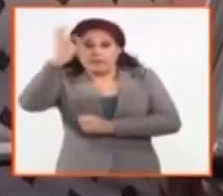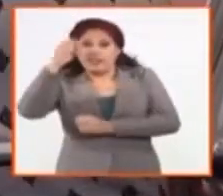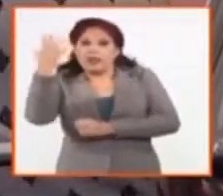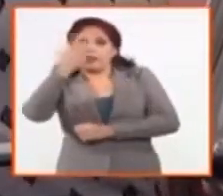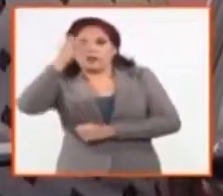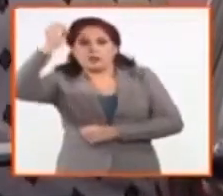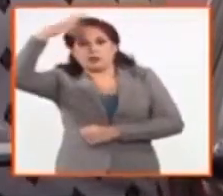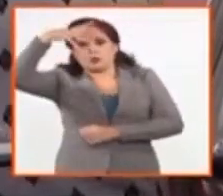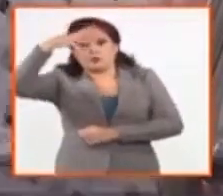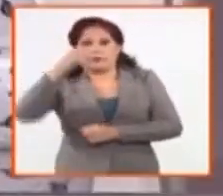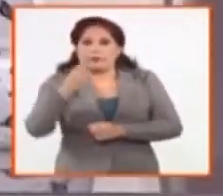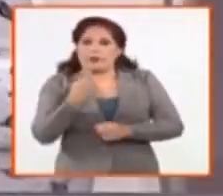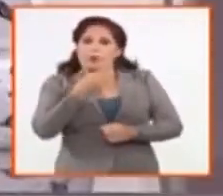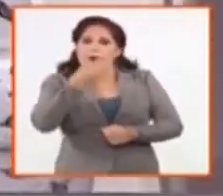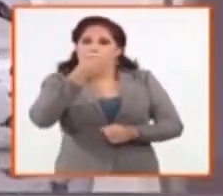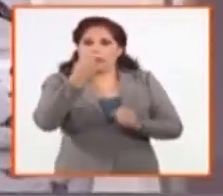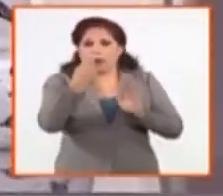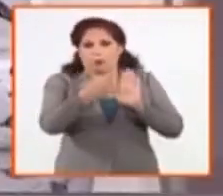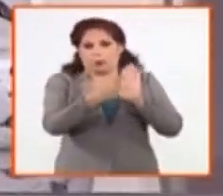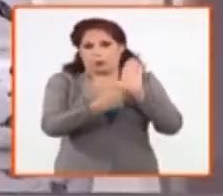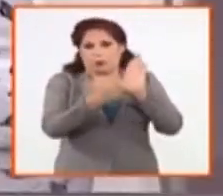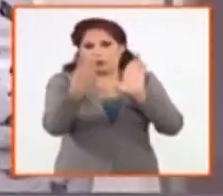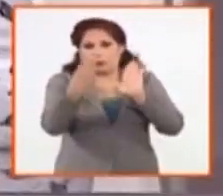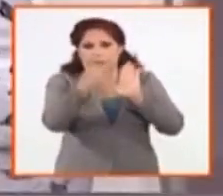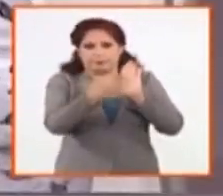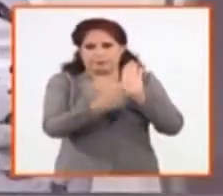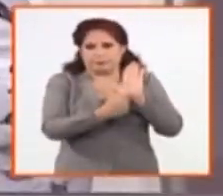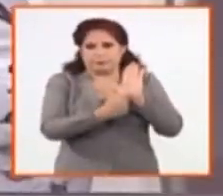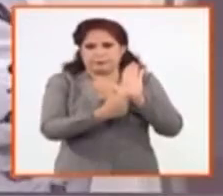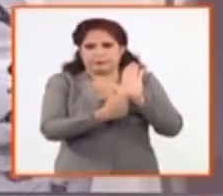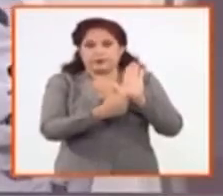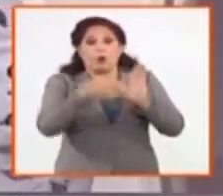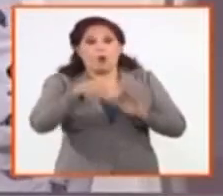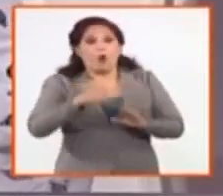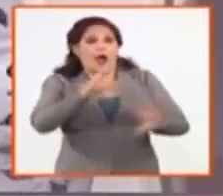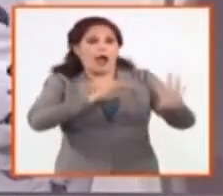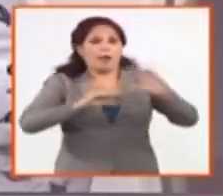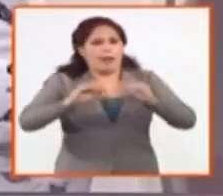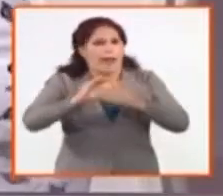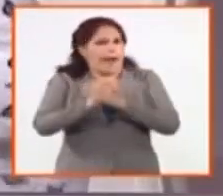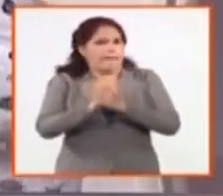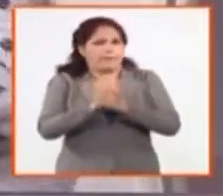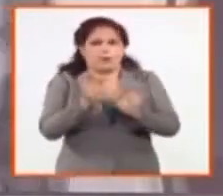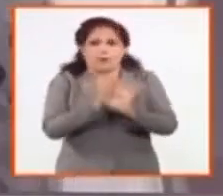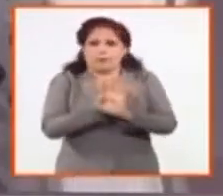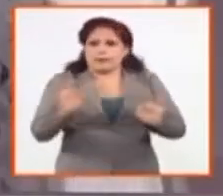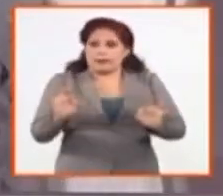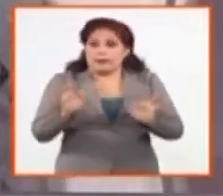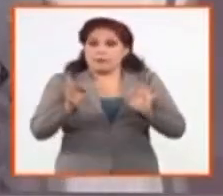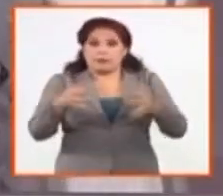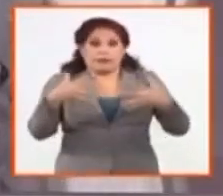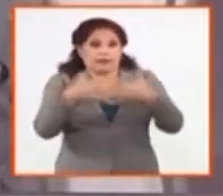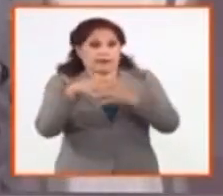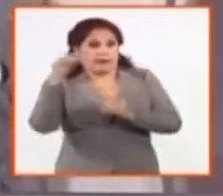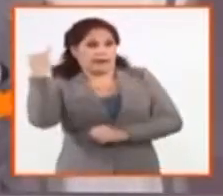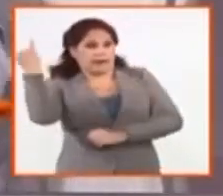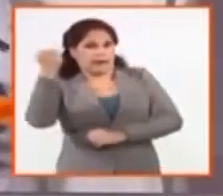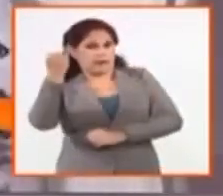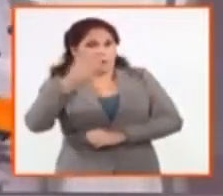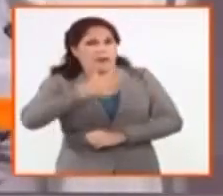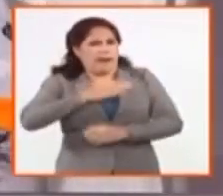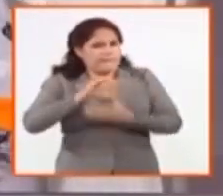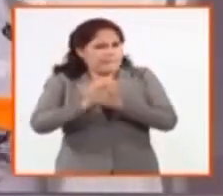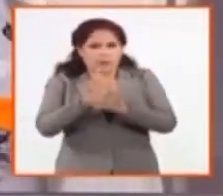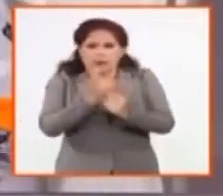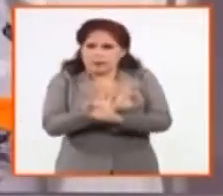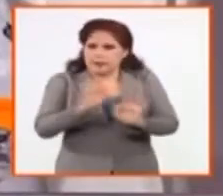decir dos cosas primero. Hoy yo hablé con dos amigos míos que son especialistas en relaciones internacionales, y los dos, lo